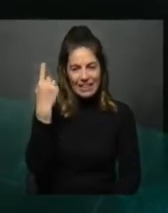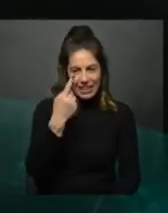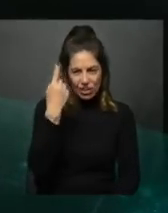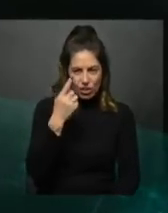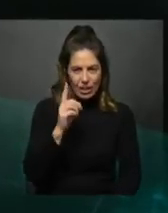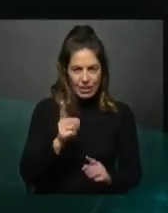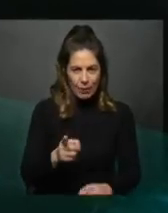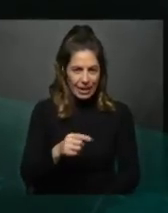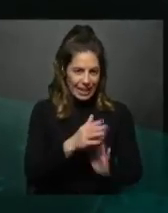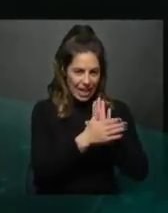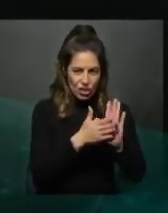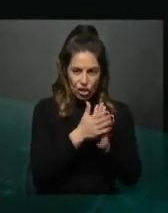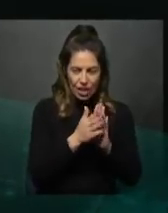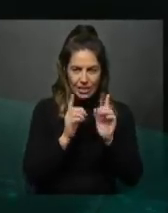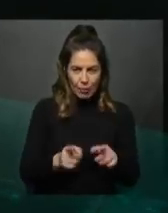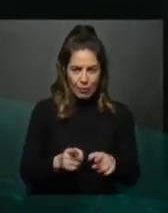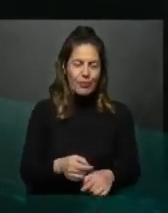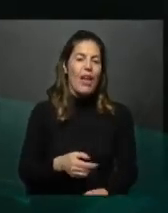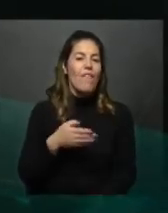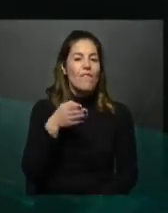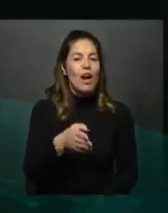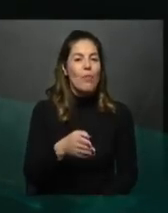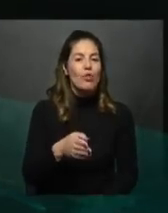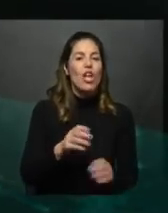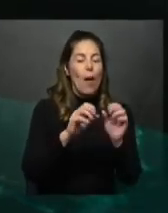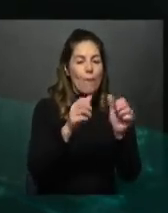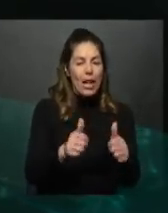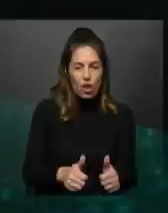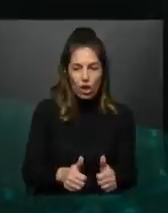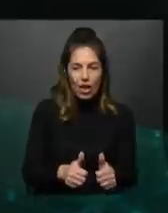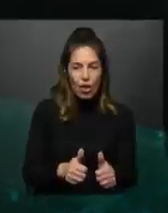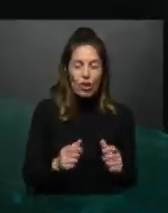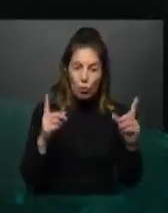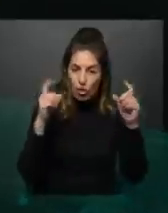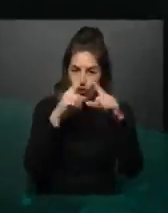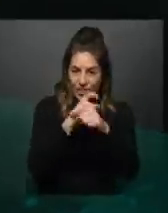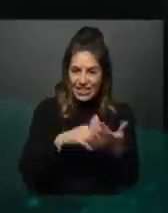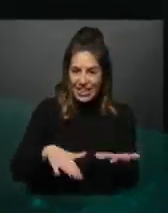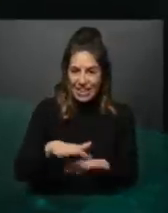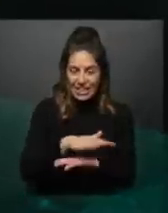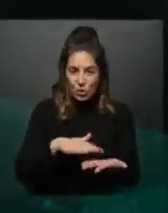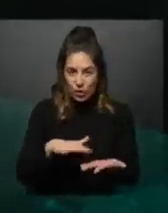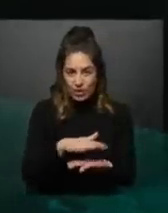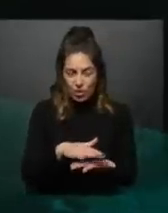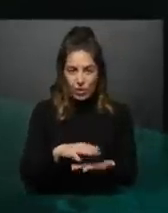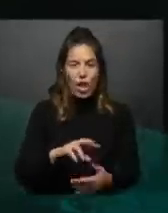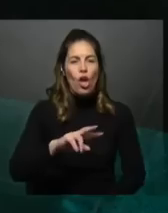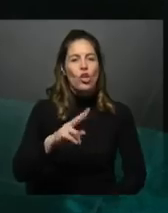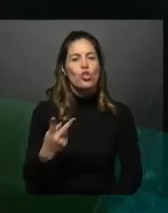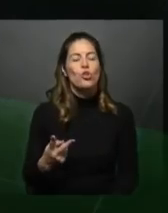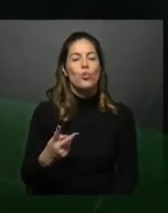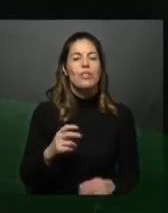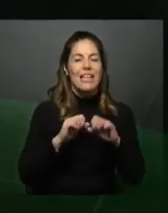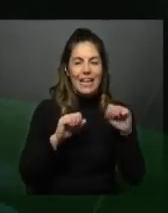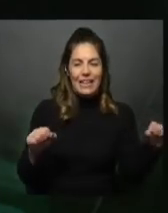Bueno nos vamos a ir hasta Maldonado estuvo complicada la cosa eh a los cachotes y de todo un poco la verdad que bueno es un secretario de Ministerio del